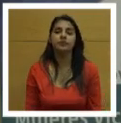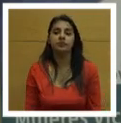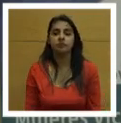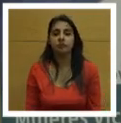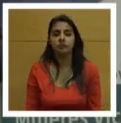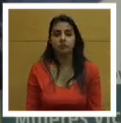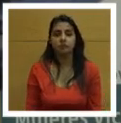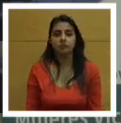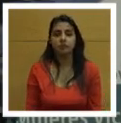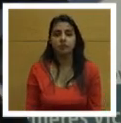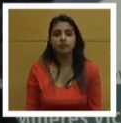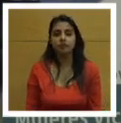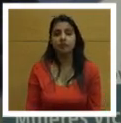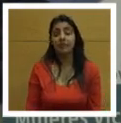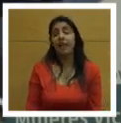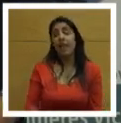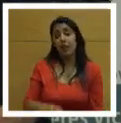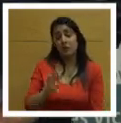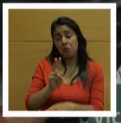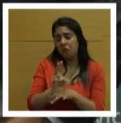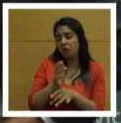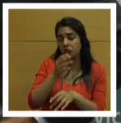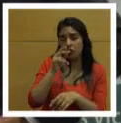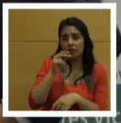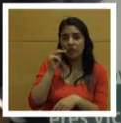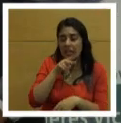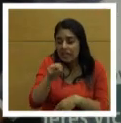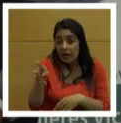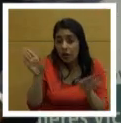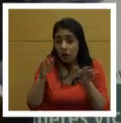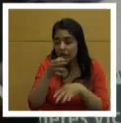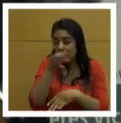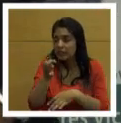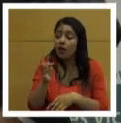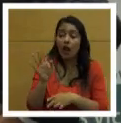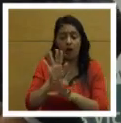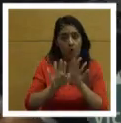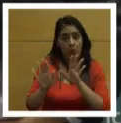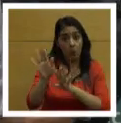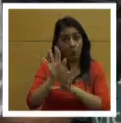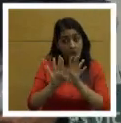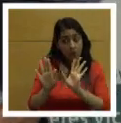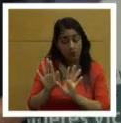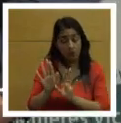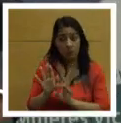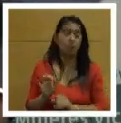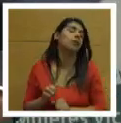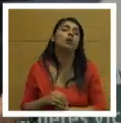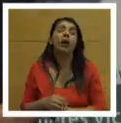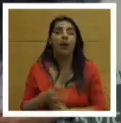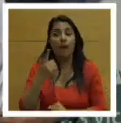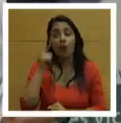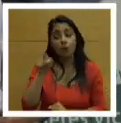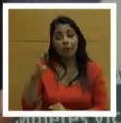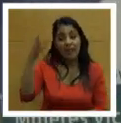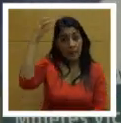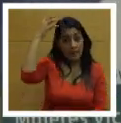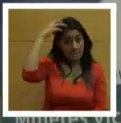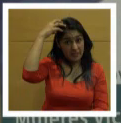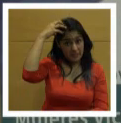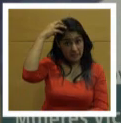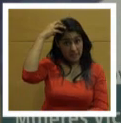Y el dragón hechicero les dice a los niños, no, cuidado. Ustedes son los príncipes, sí, de acuerdo, son los príncipes. Pero ustedes van a ser capturados